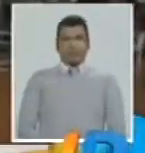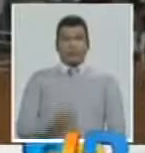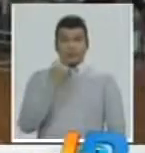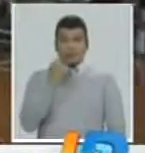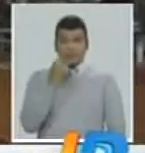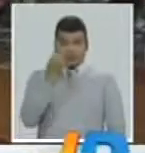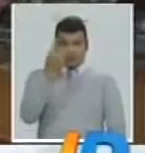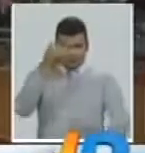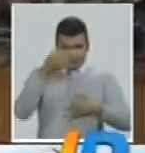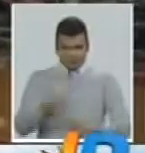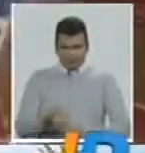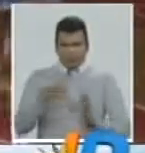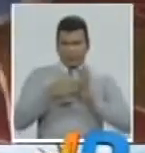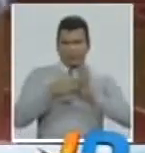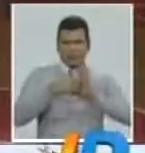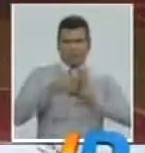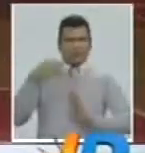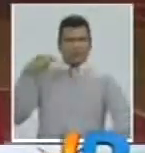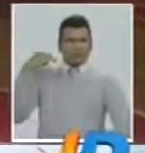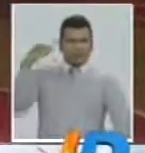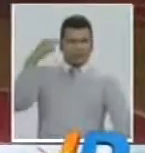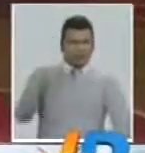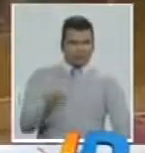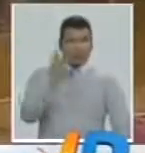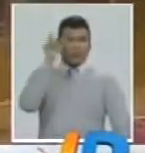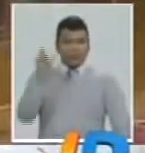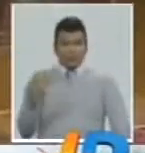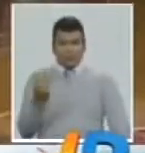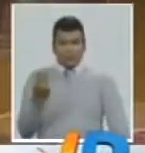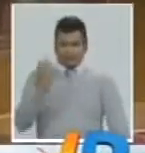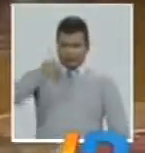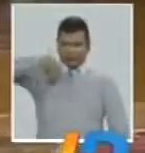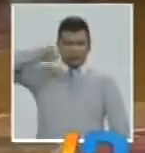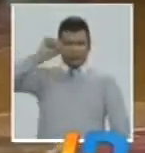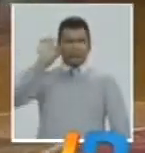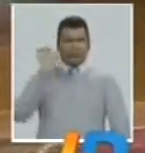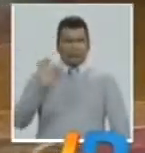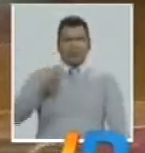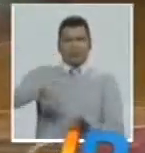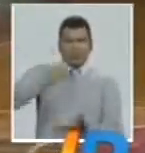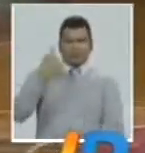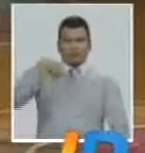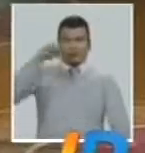Mostrando la historia del Bugalú, Michelle y Kevin, bailarines caleños, ganaron el primer festival show dance.